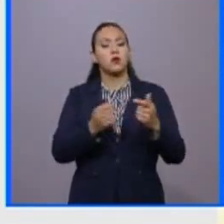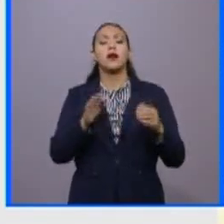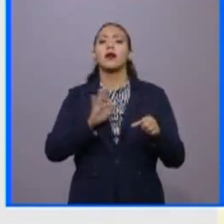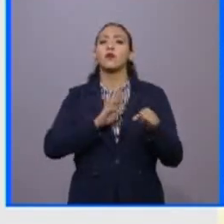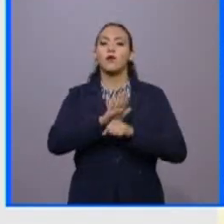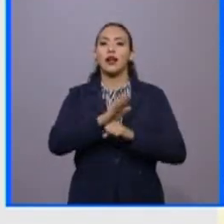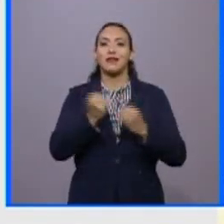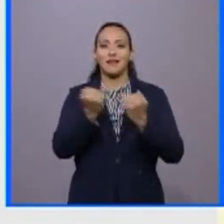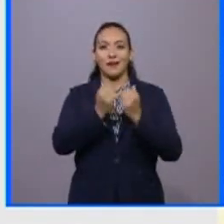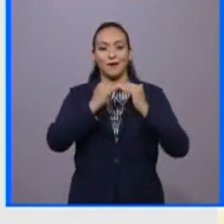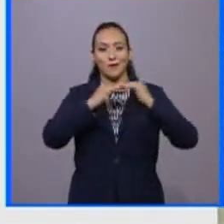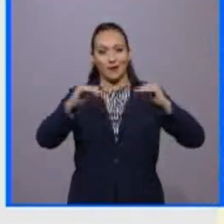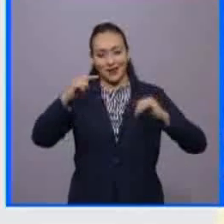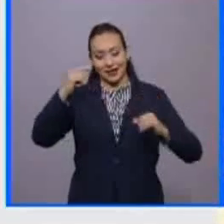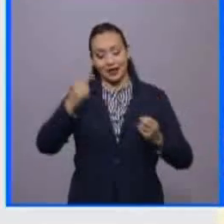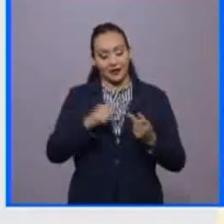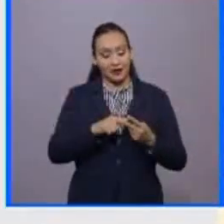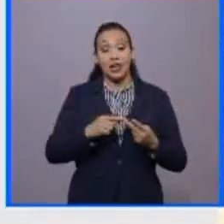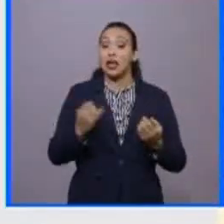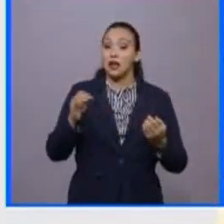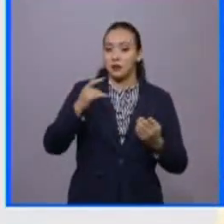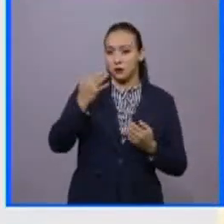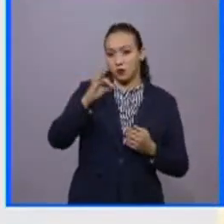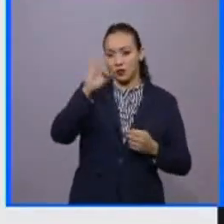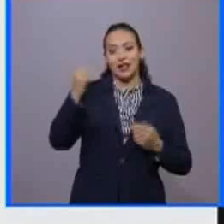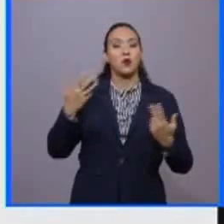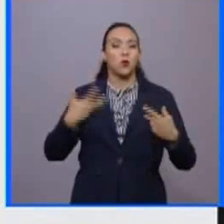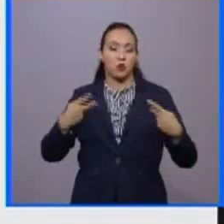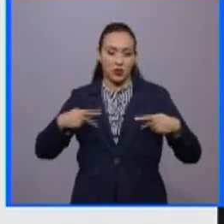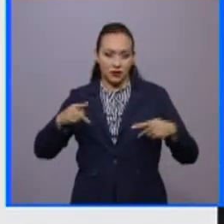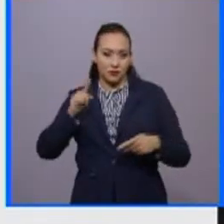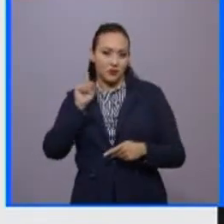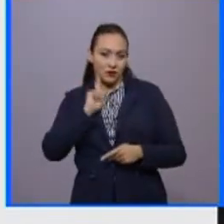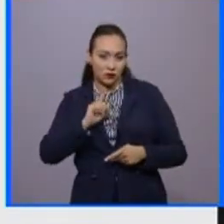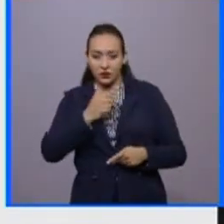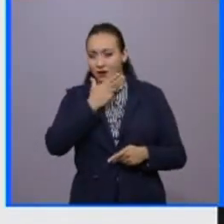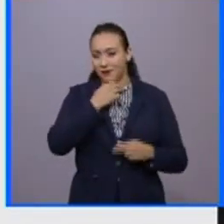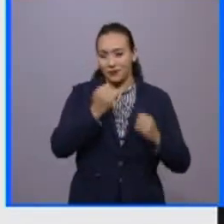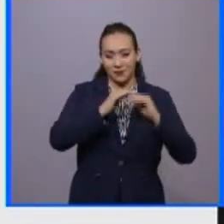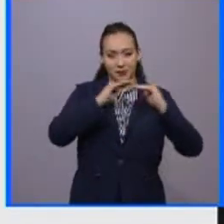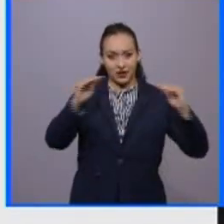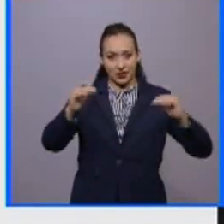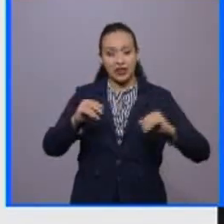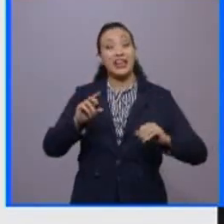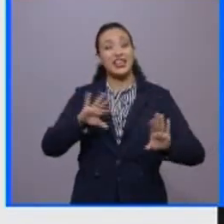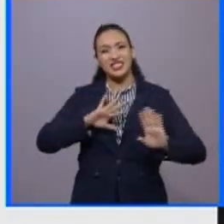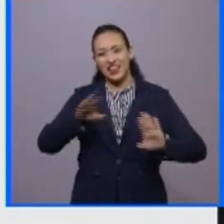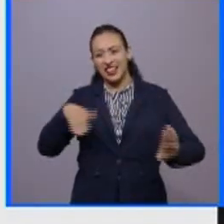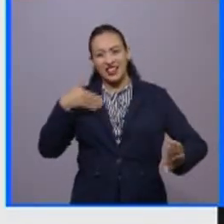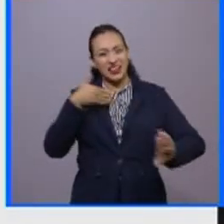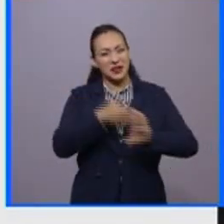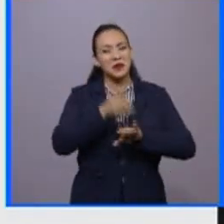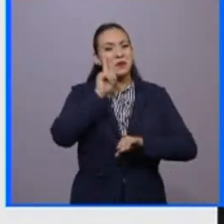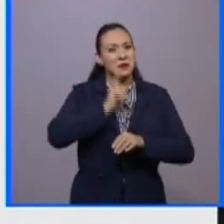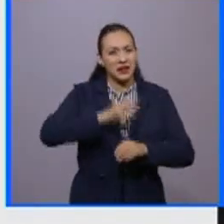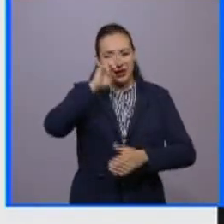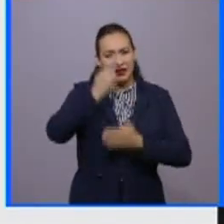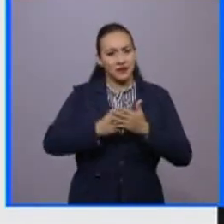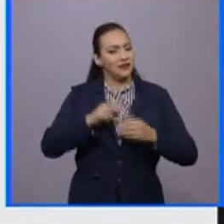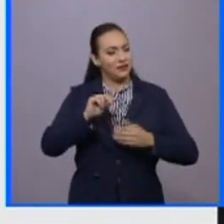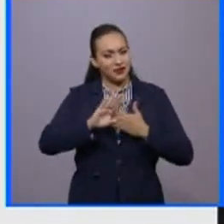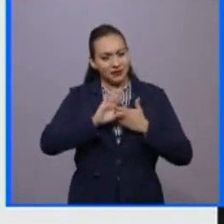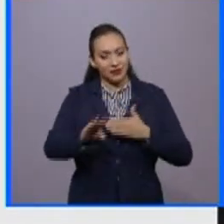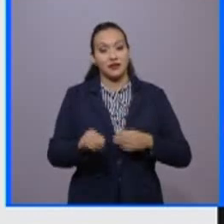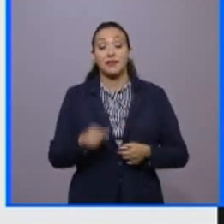igualdad sustantiva, la paridad y la no violencia hacia las mujeres. Alertó que a pesar de los avances, los derechos